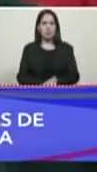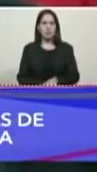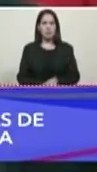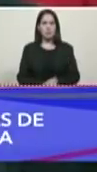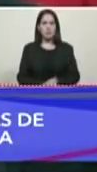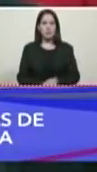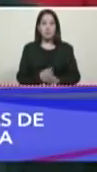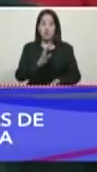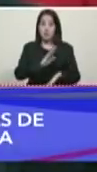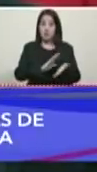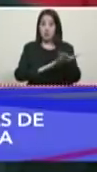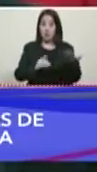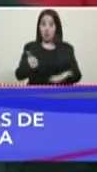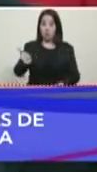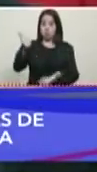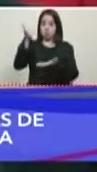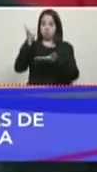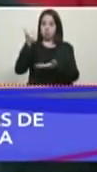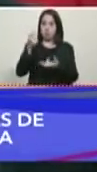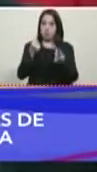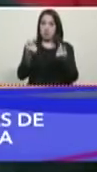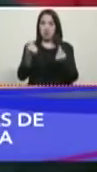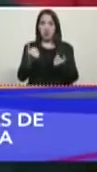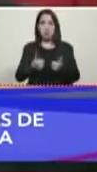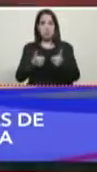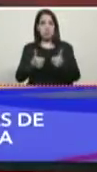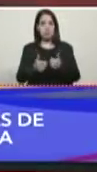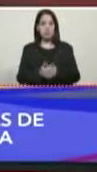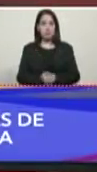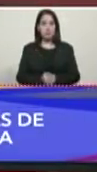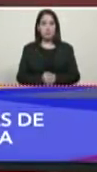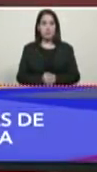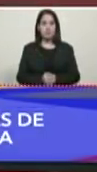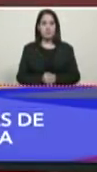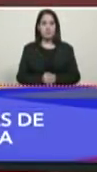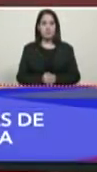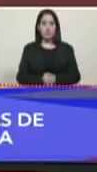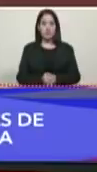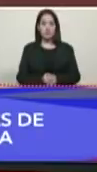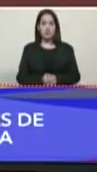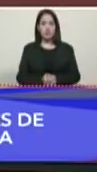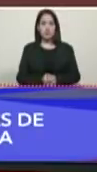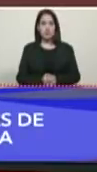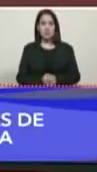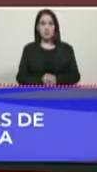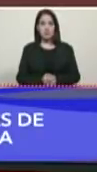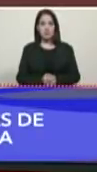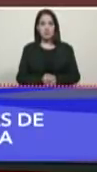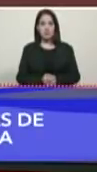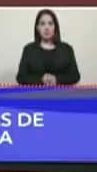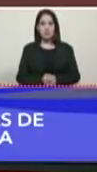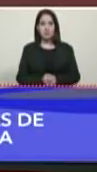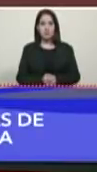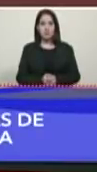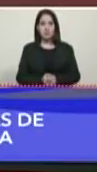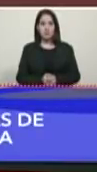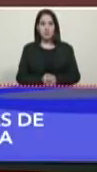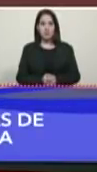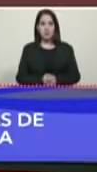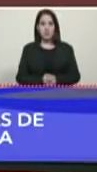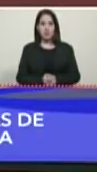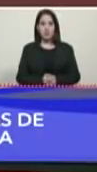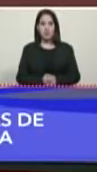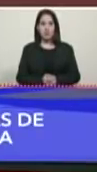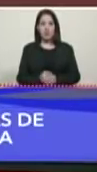se vayan buchones un adelanto bonito por ahí que pide la al